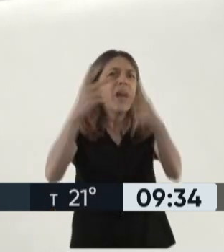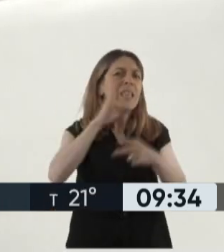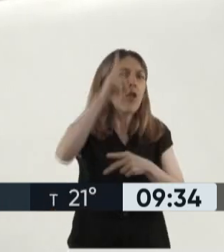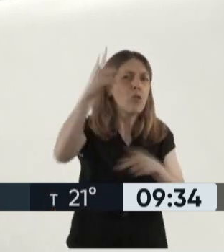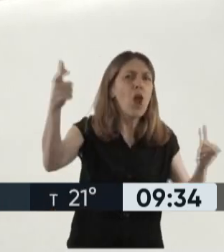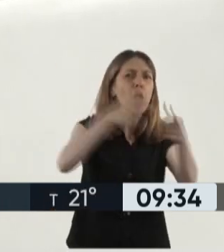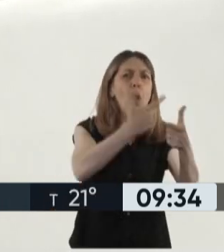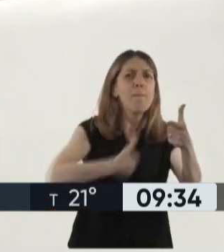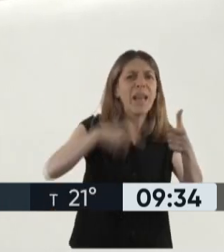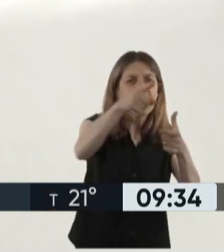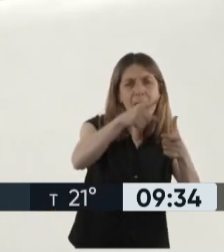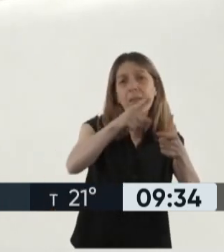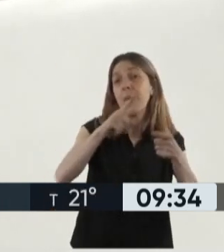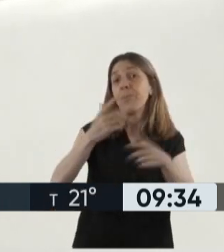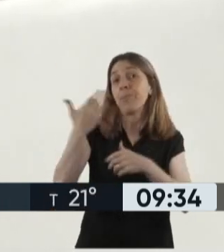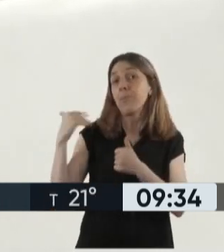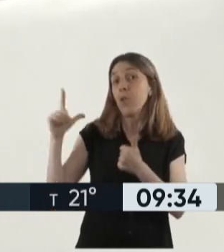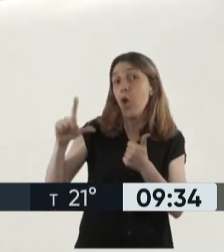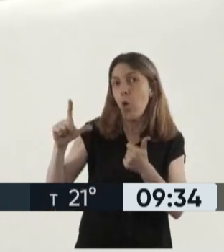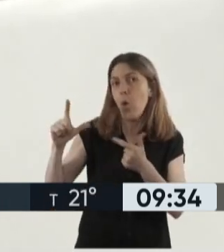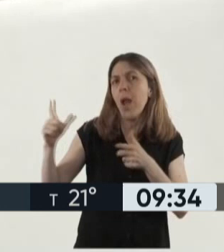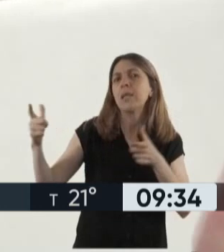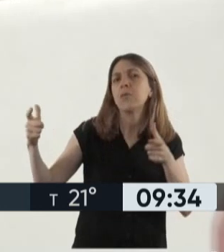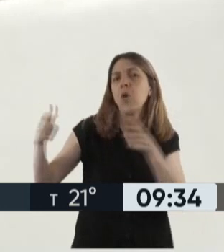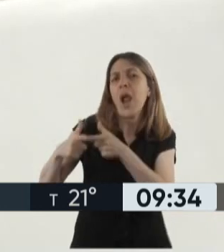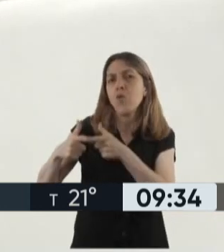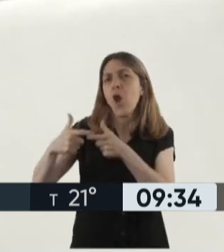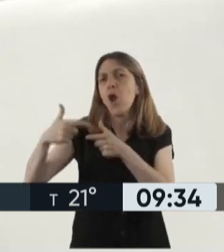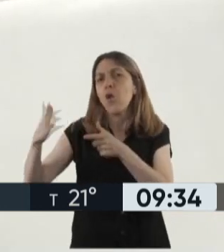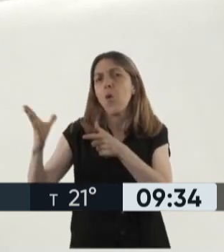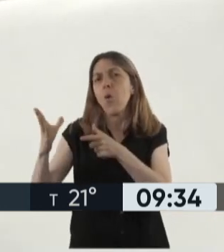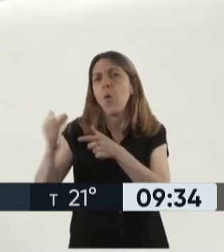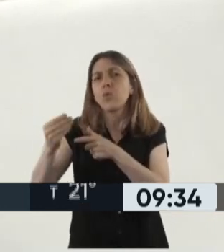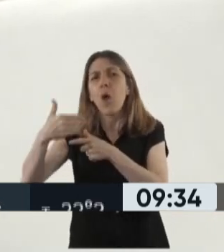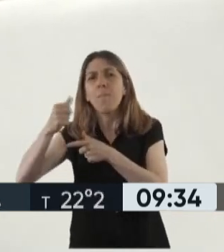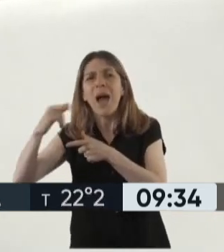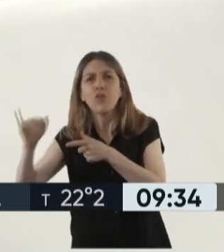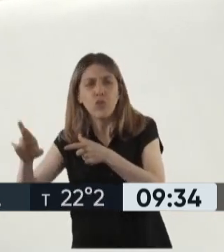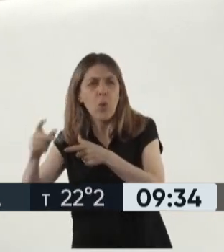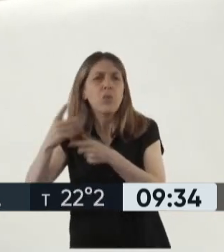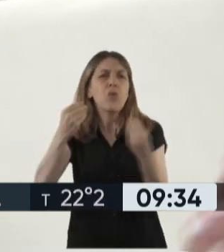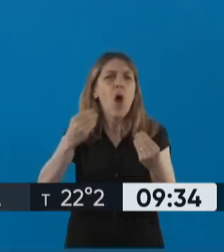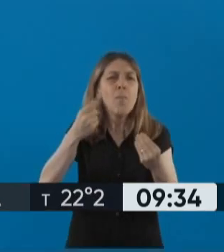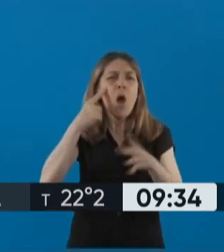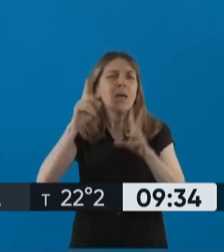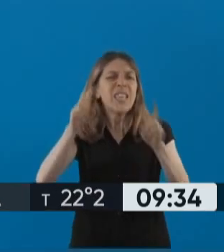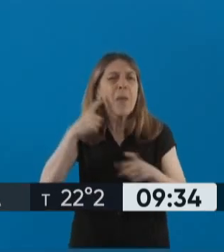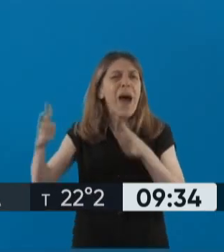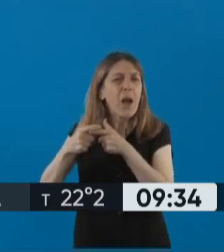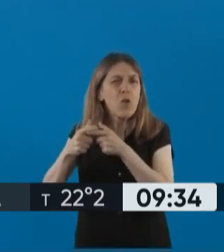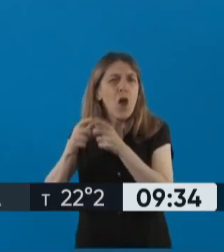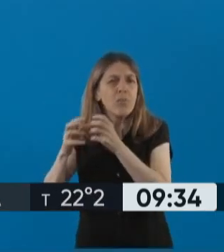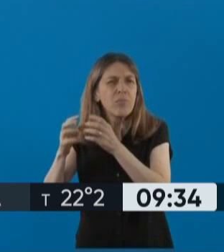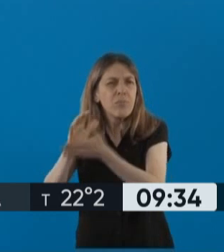presidente, el martes con Mansur. ¿En qué términos están tanto las negociaciones con el fondo como el